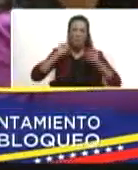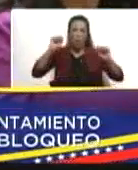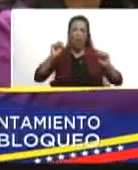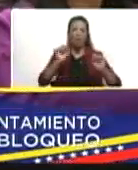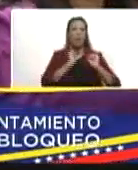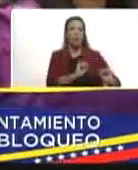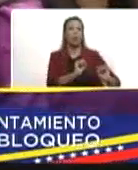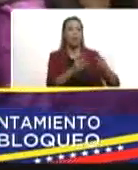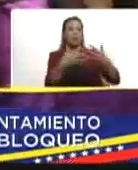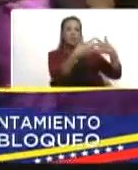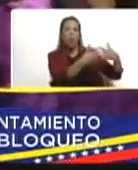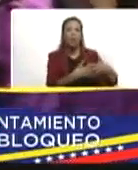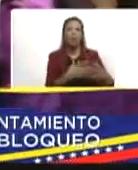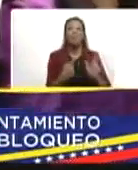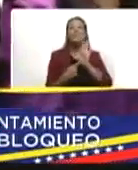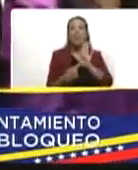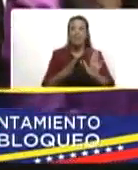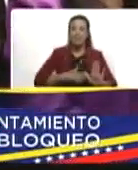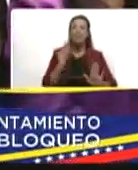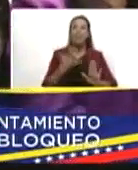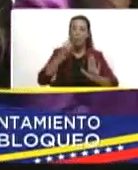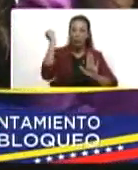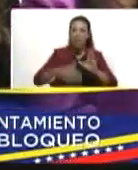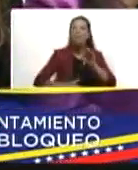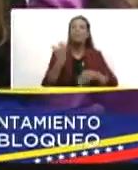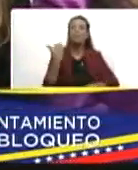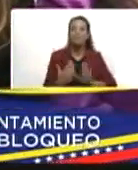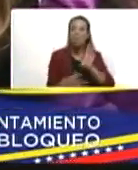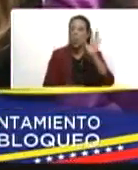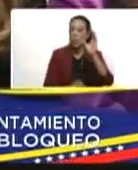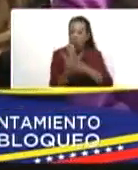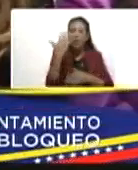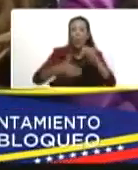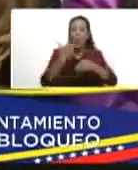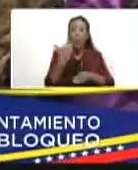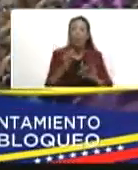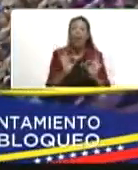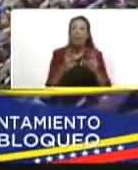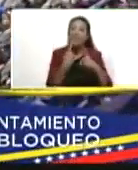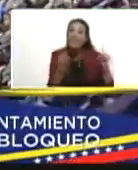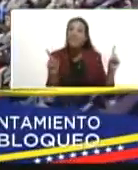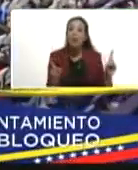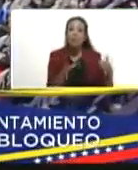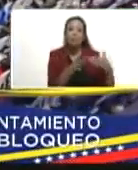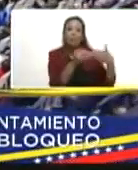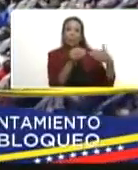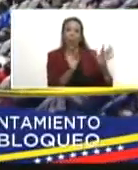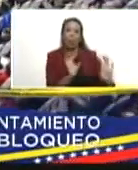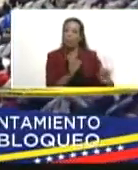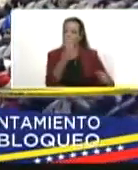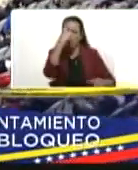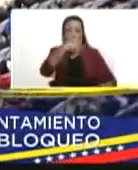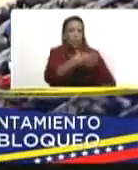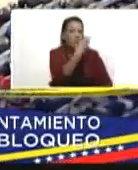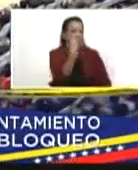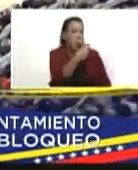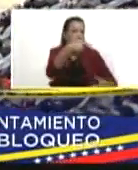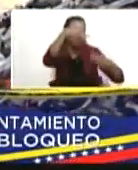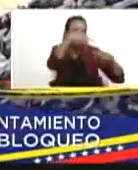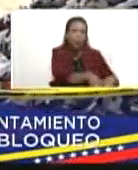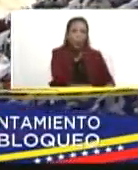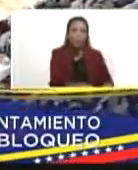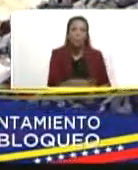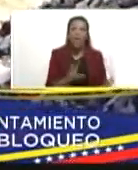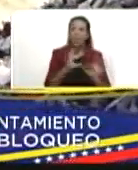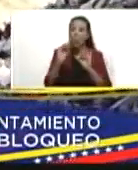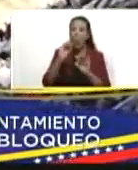antiimperialista de mostrara que sí se puede construir un modelo alternativo al capitalismo salvaje al neoliberalismo y